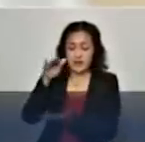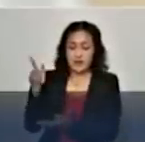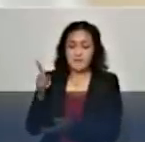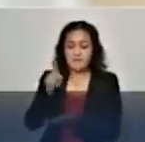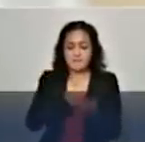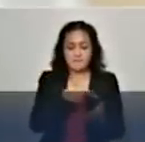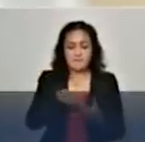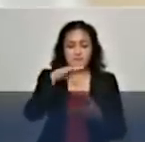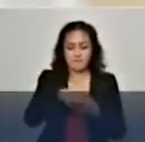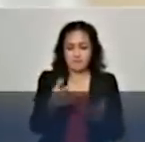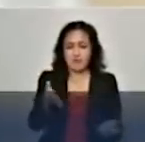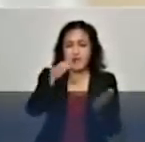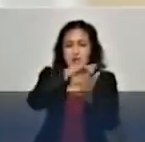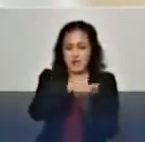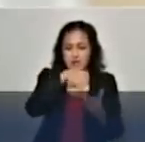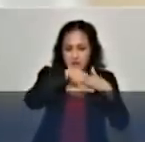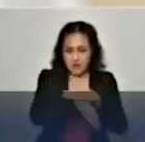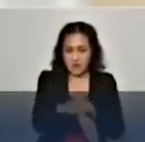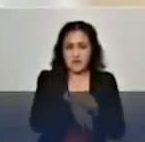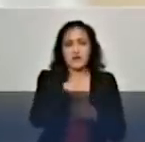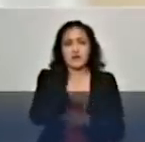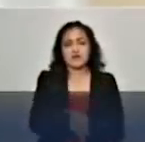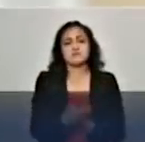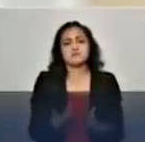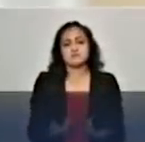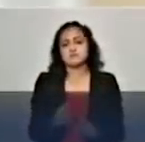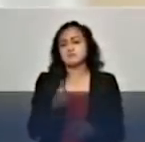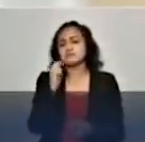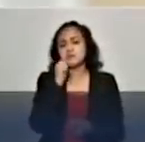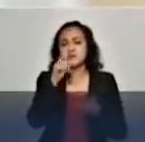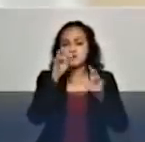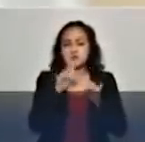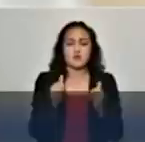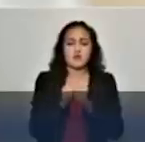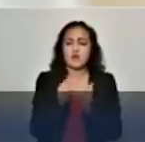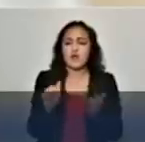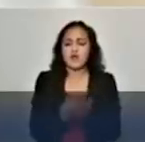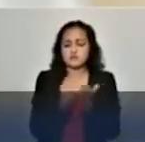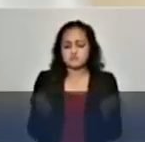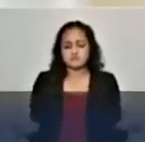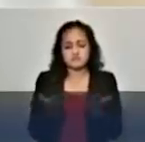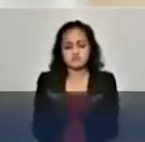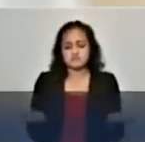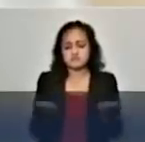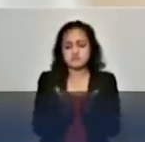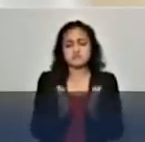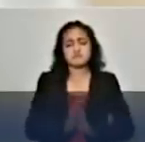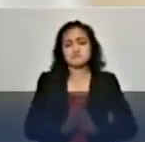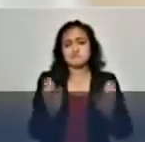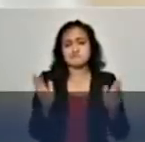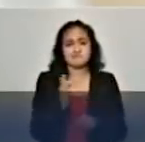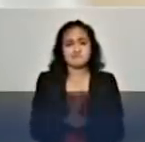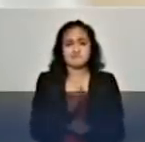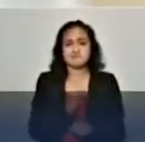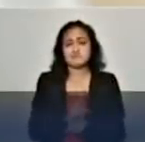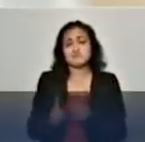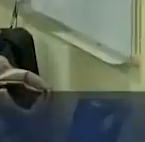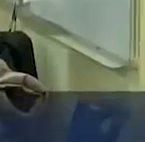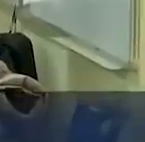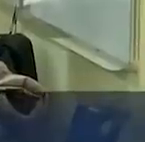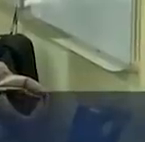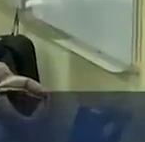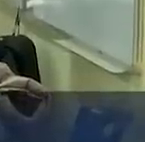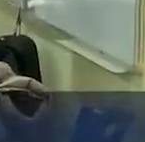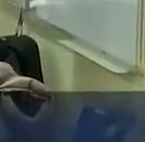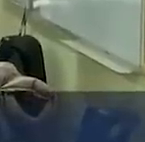actas afuera pues no haber cómputo supletorio con las actas y ya están metidos en un problema